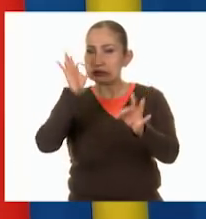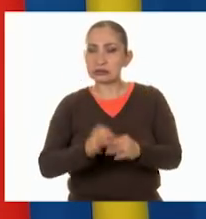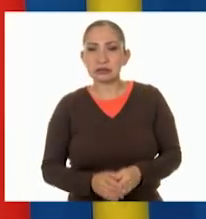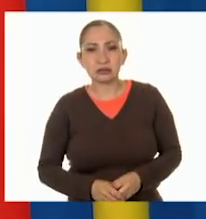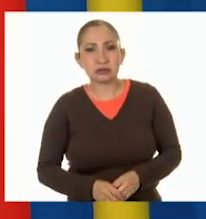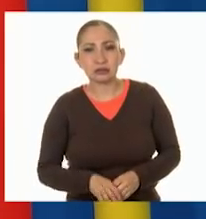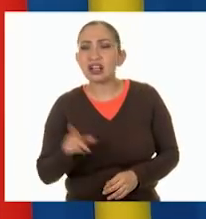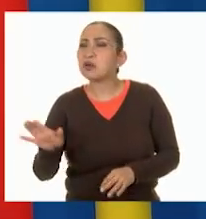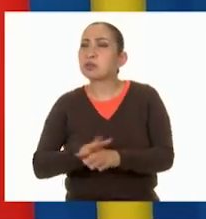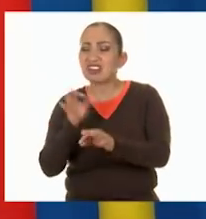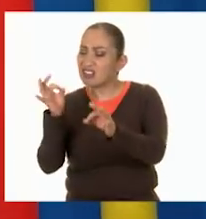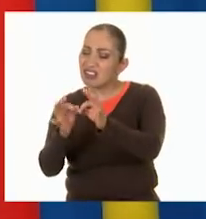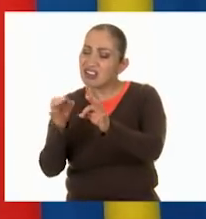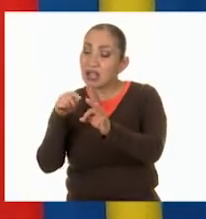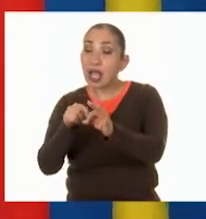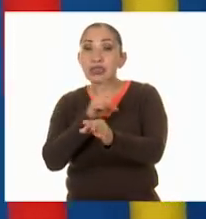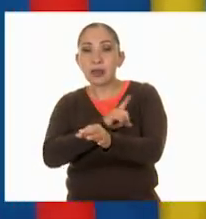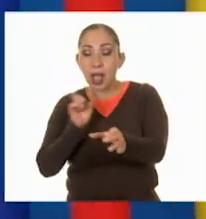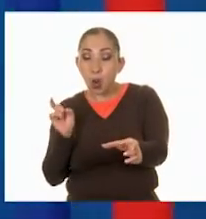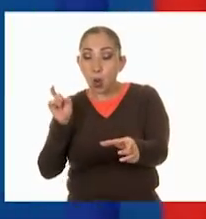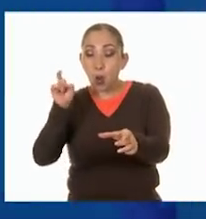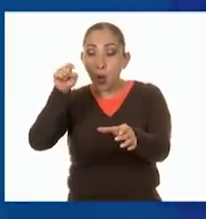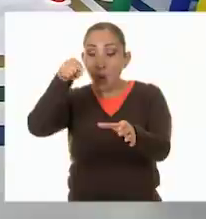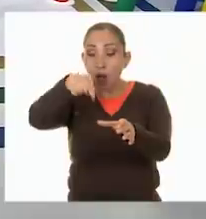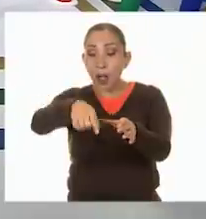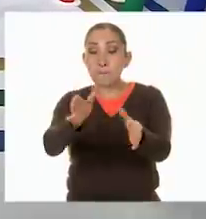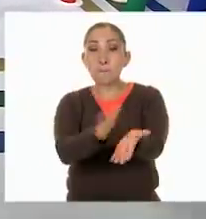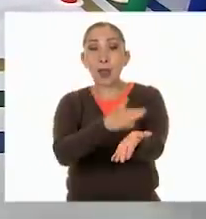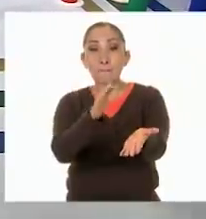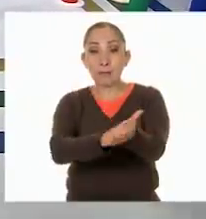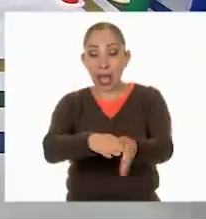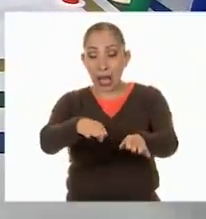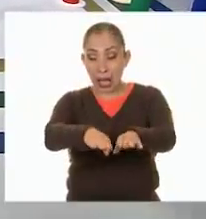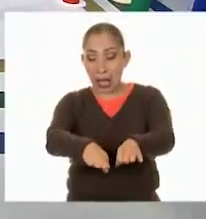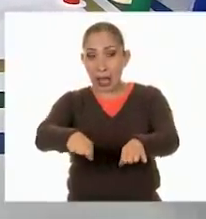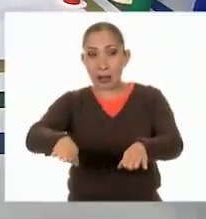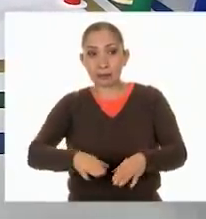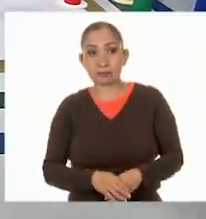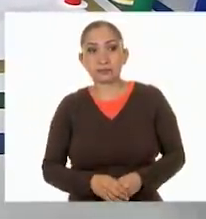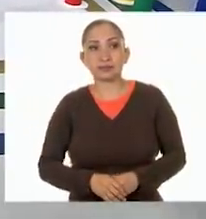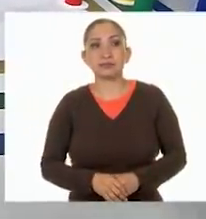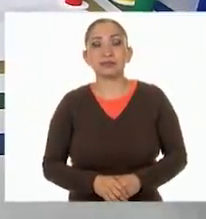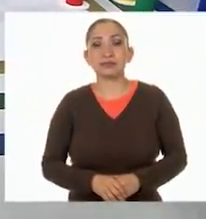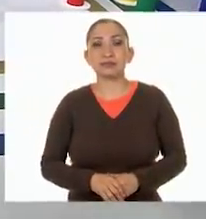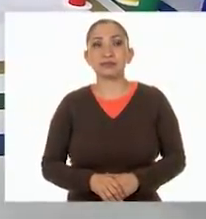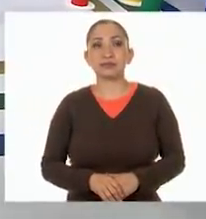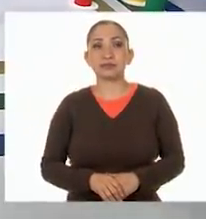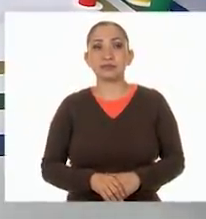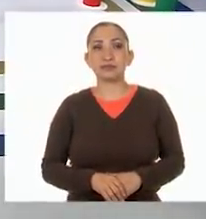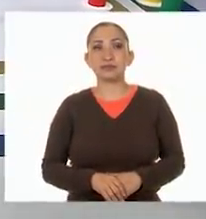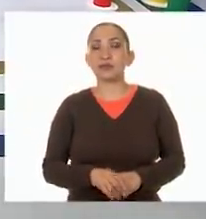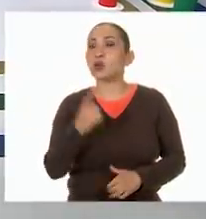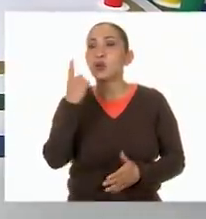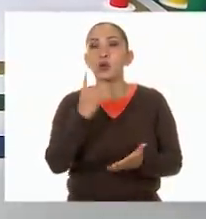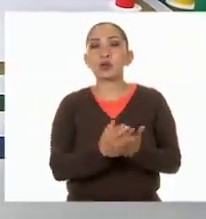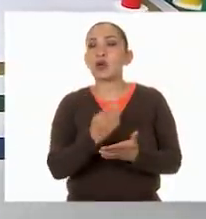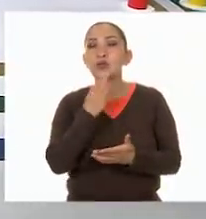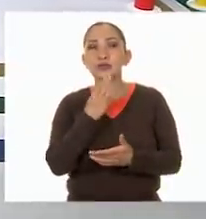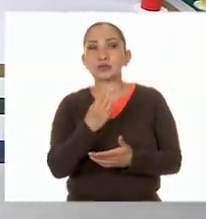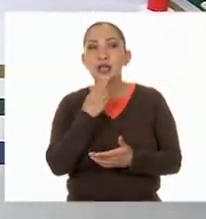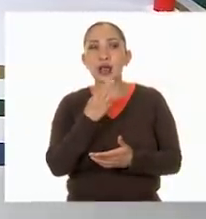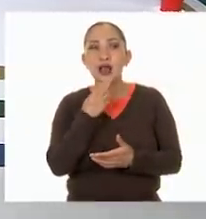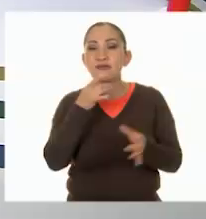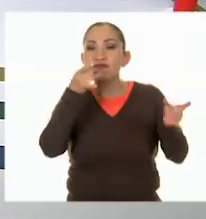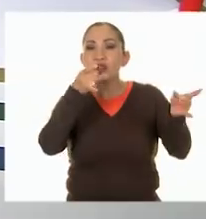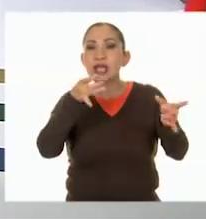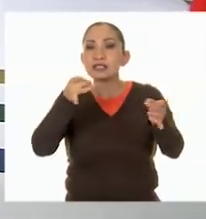hacerlo? ¿Y por qué son precisos? Porque tienen que caer en tus hojas que vamos a formar de este lado. A ver, ¿cómo? Solamente vamos a usar las hojas que tienen